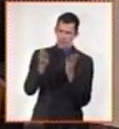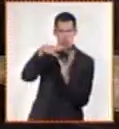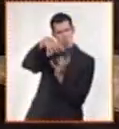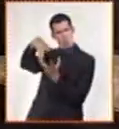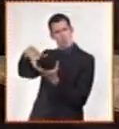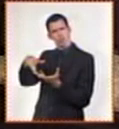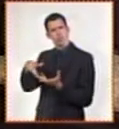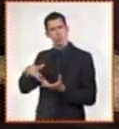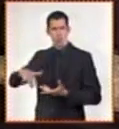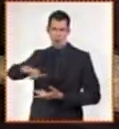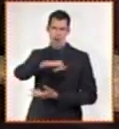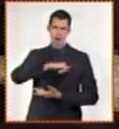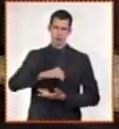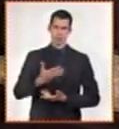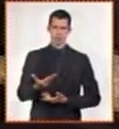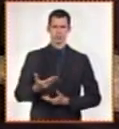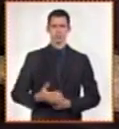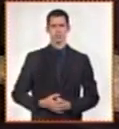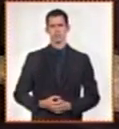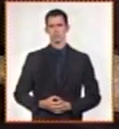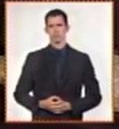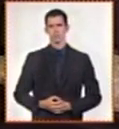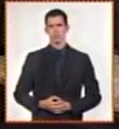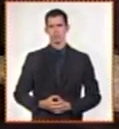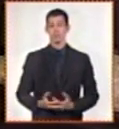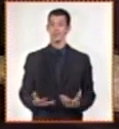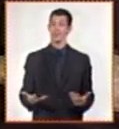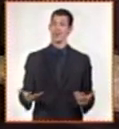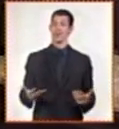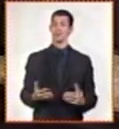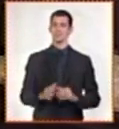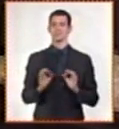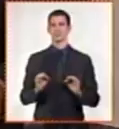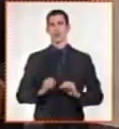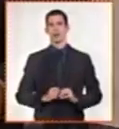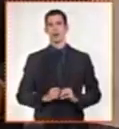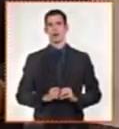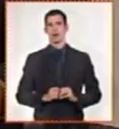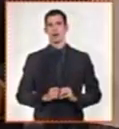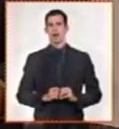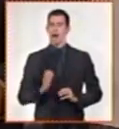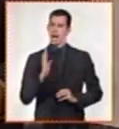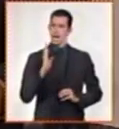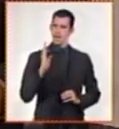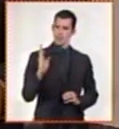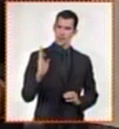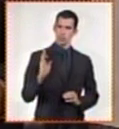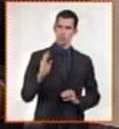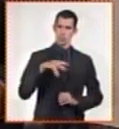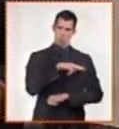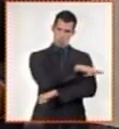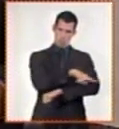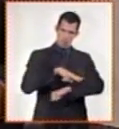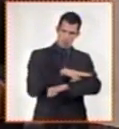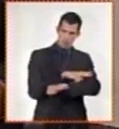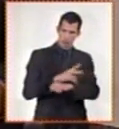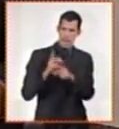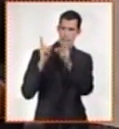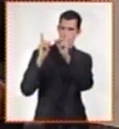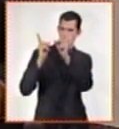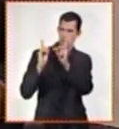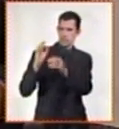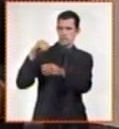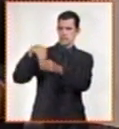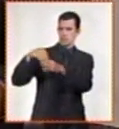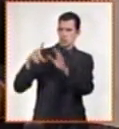En el proceso de promover esta multipolarización mundial, China otorga gran importancia a sus relaciones